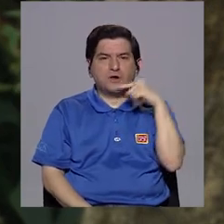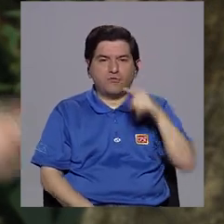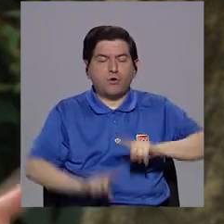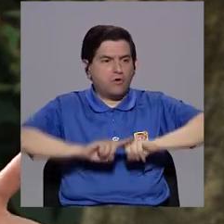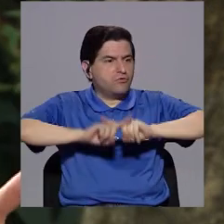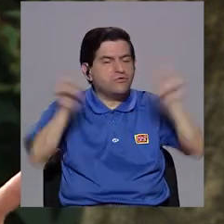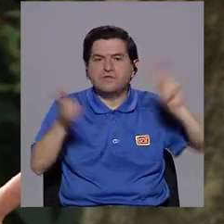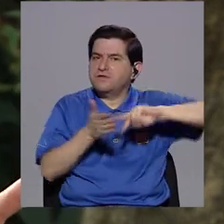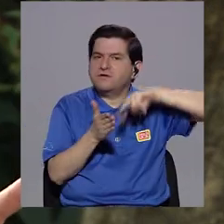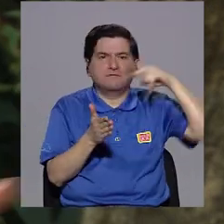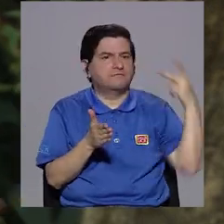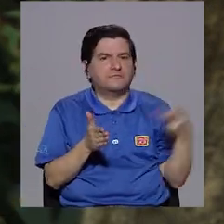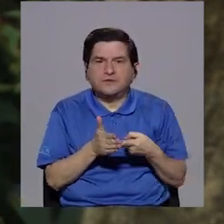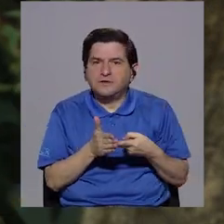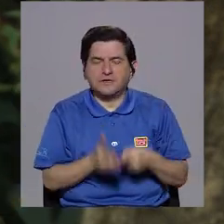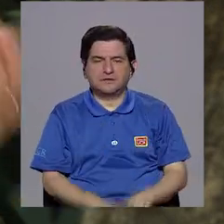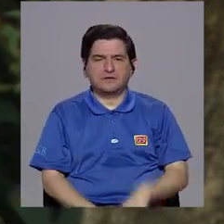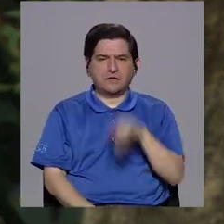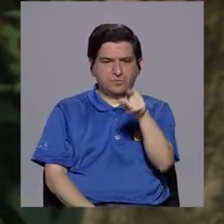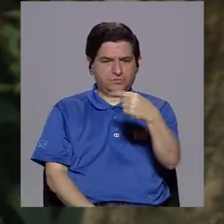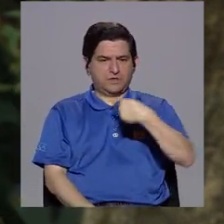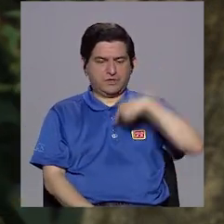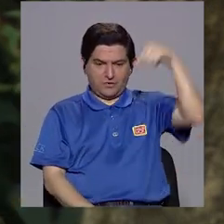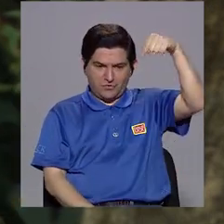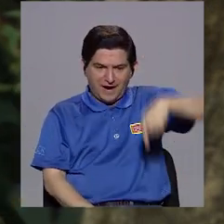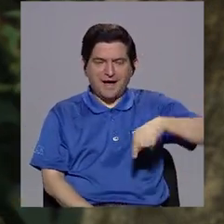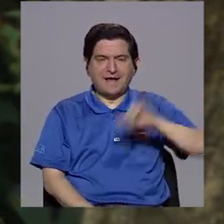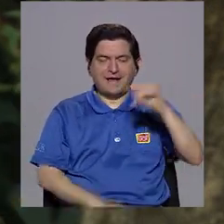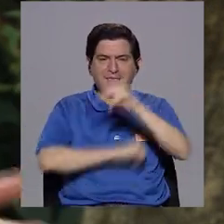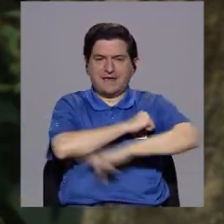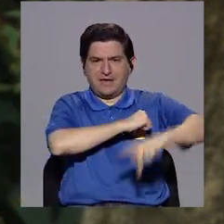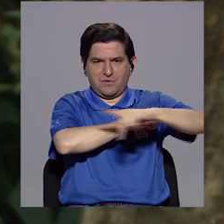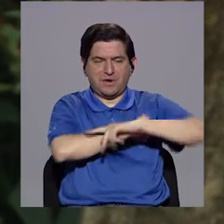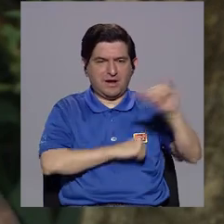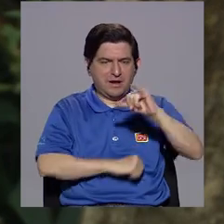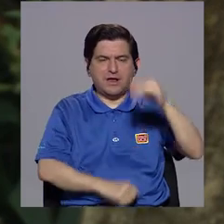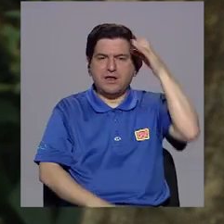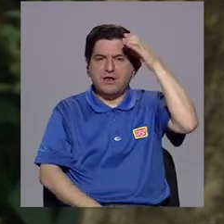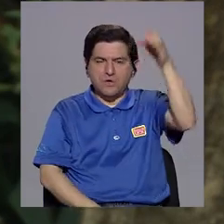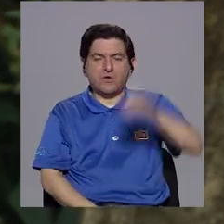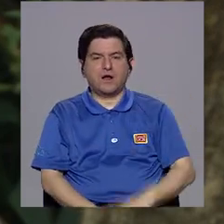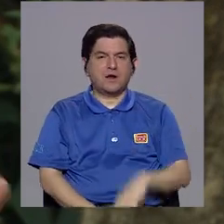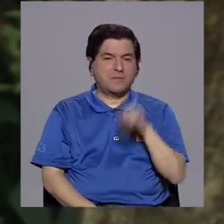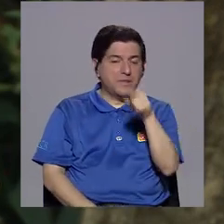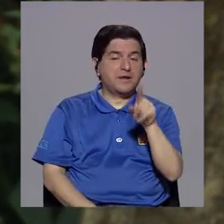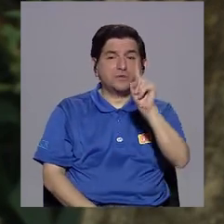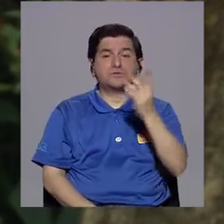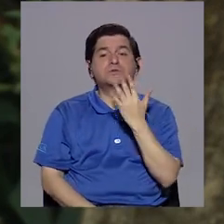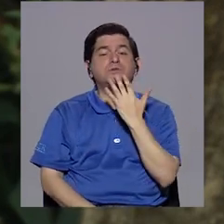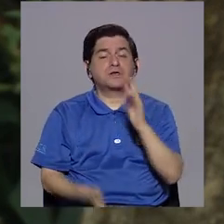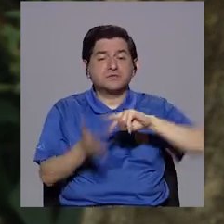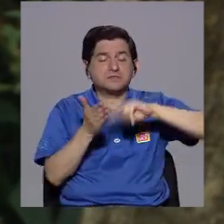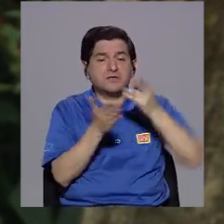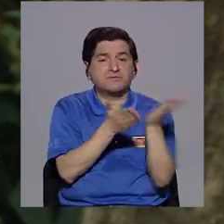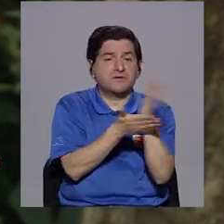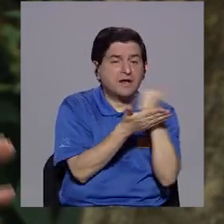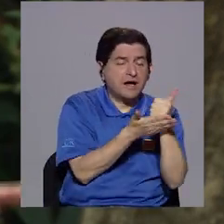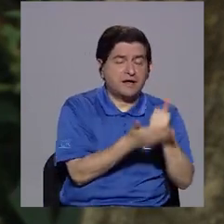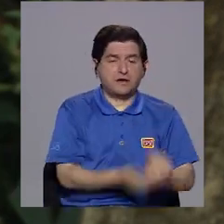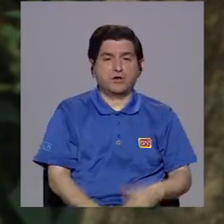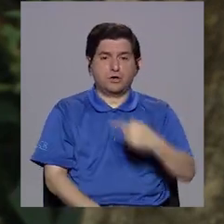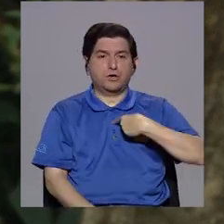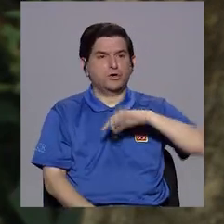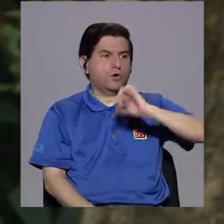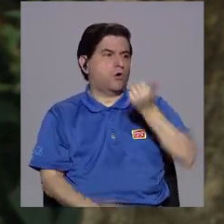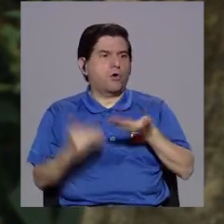es completamente otra cosa. Y aún vos y yo, que estamos aquí en un mismo país, en una misma cultura, para vos un color podría representar algunas cosas